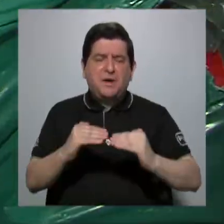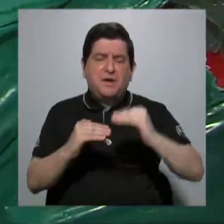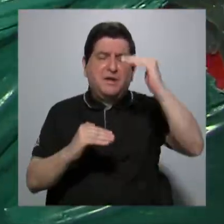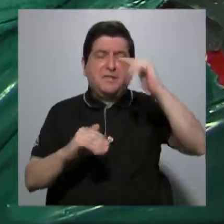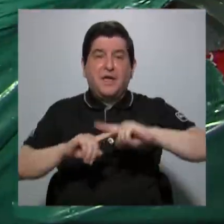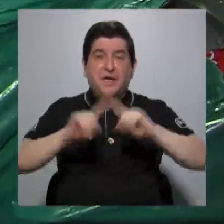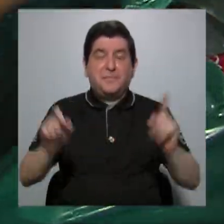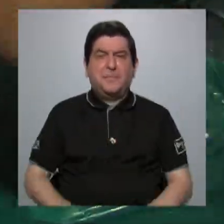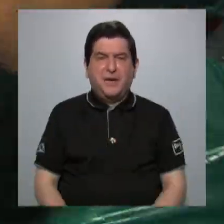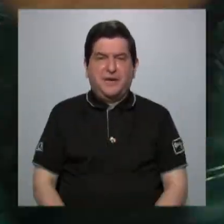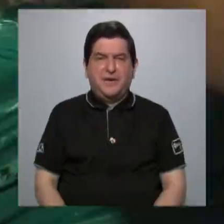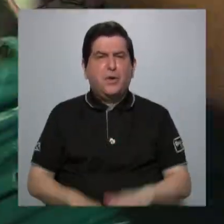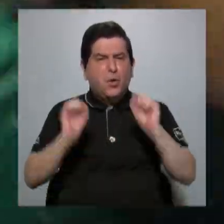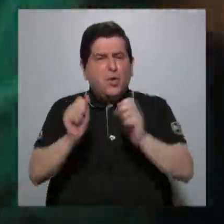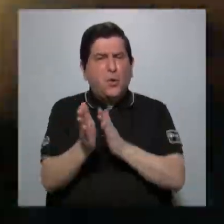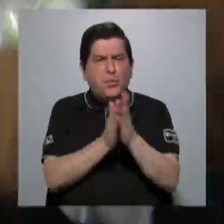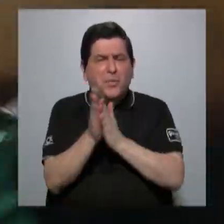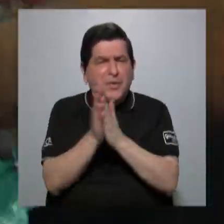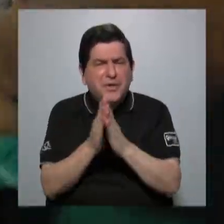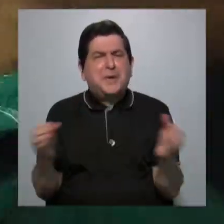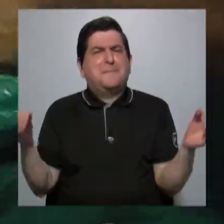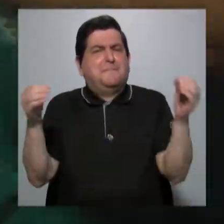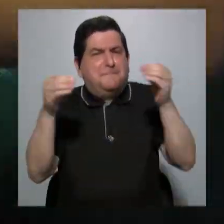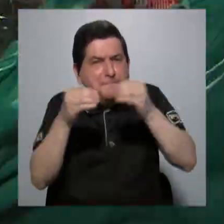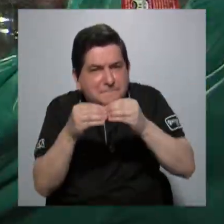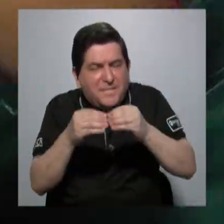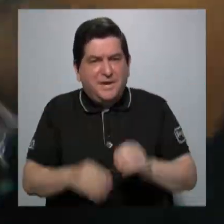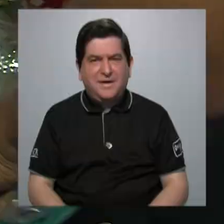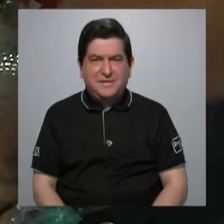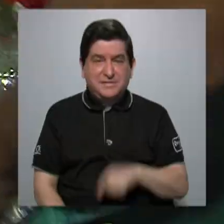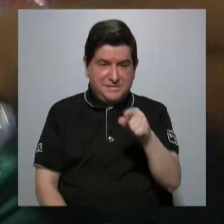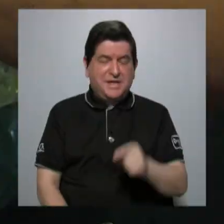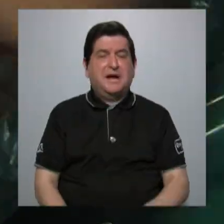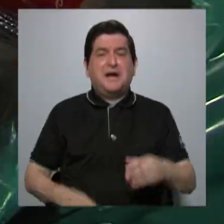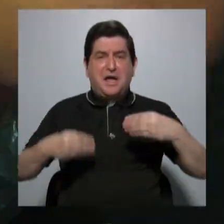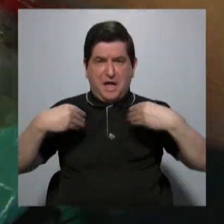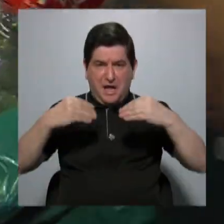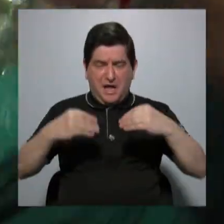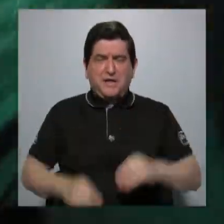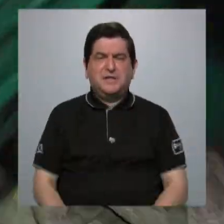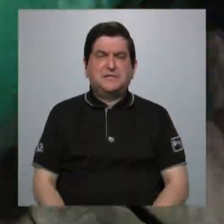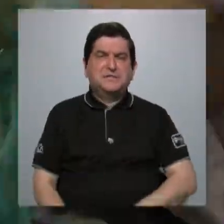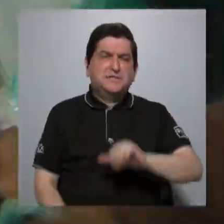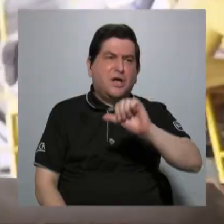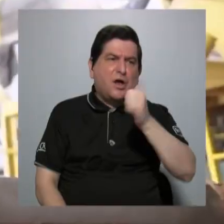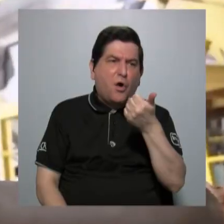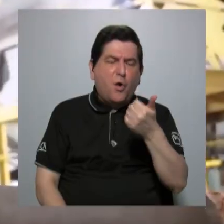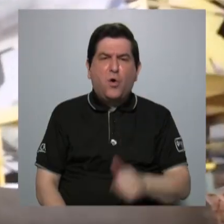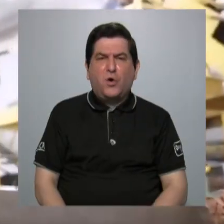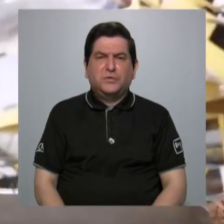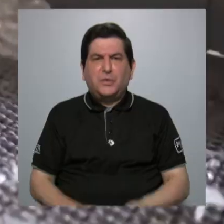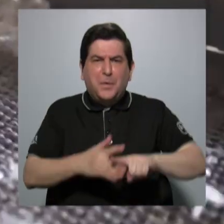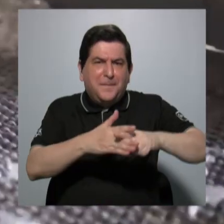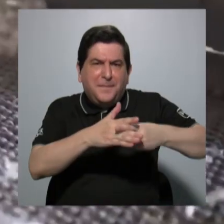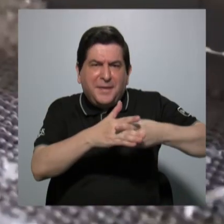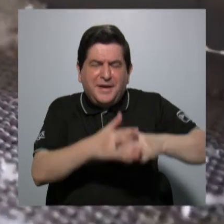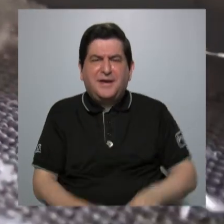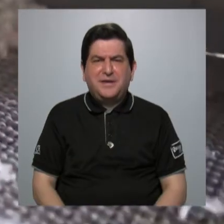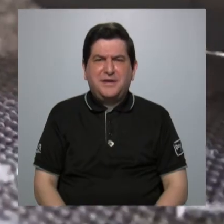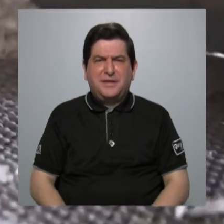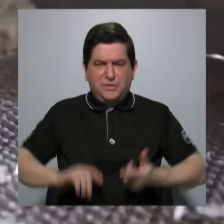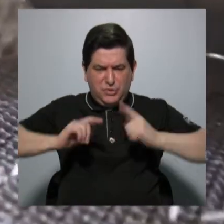alto, pero se les puede sacar mucho provecho, ¿verdad? A esos plásticos mediante,